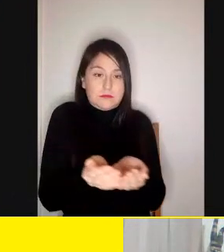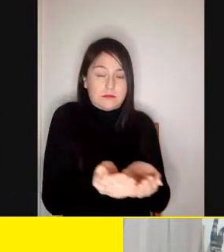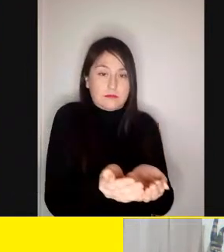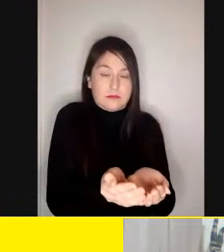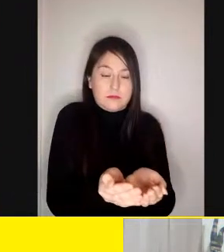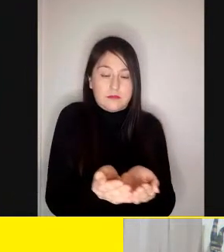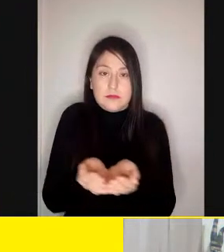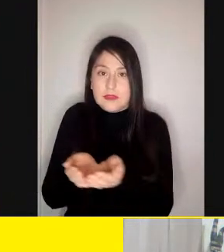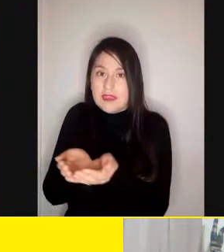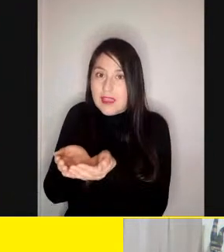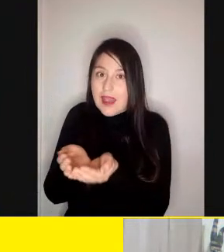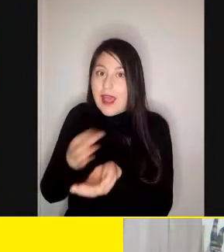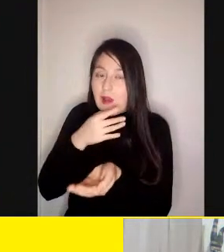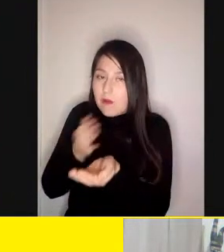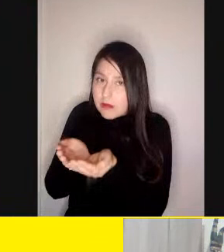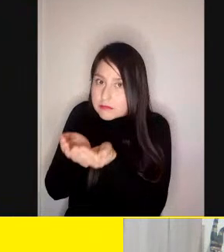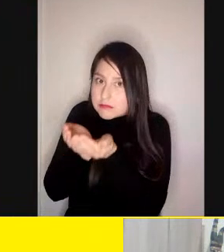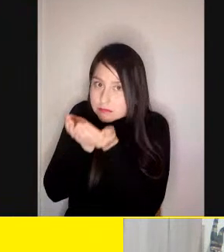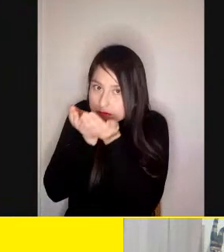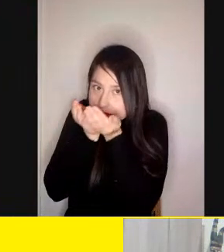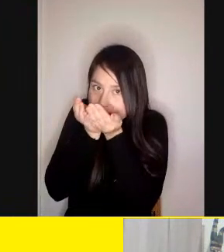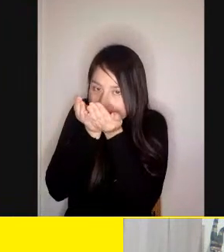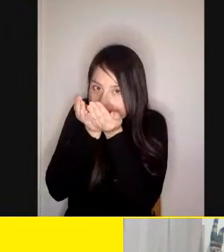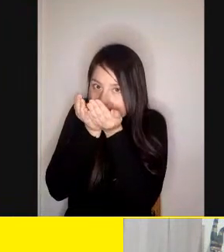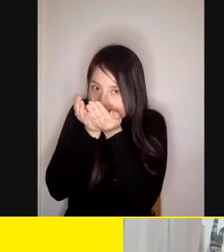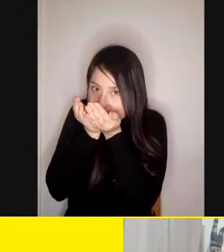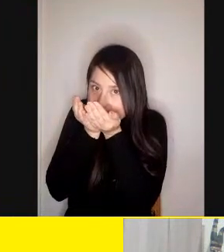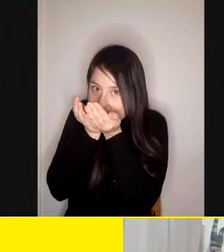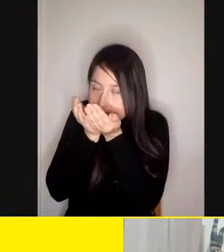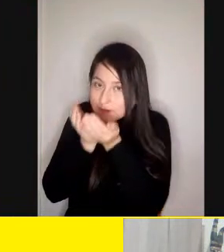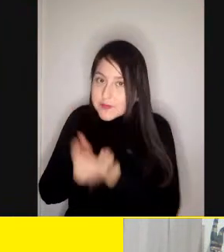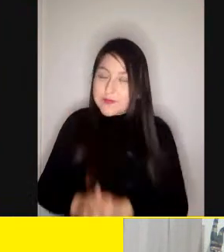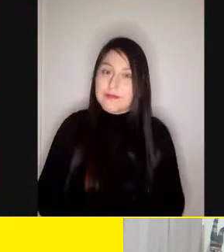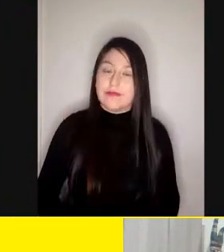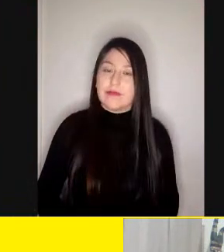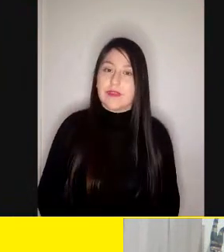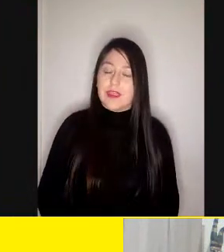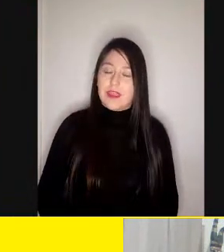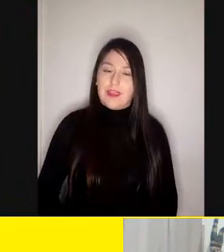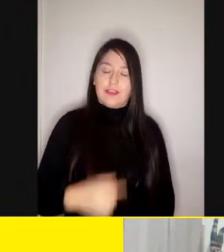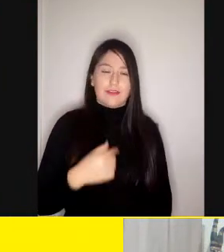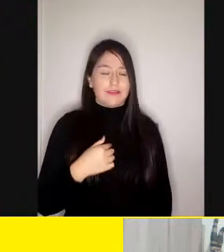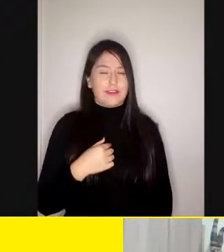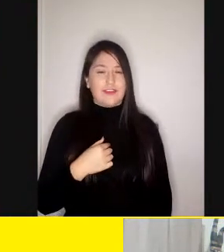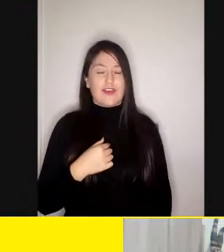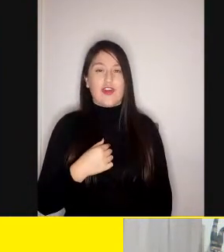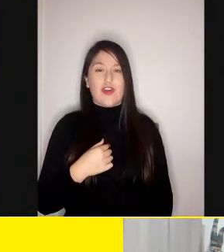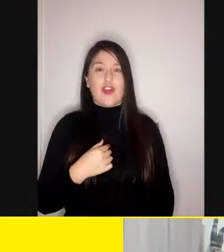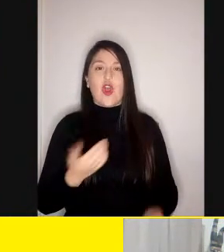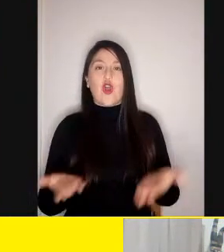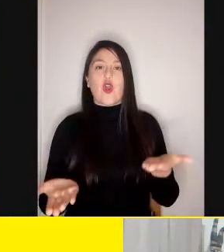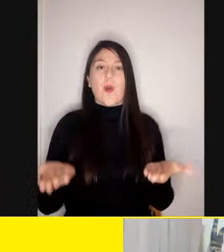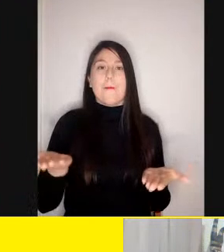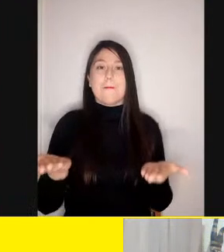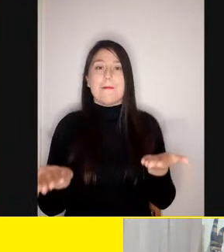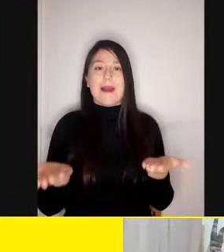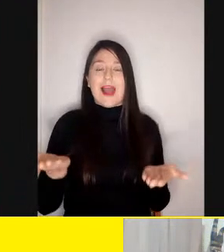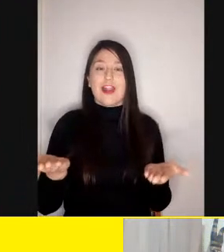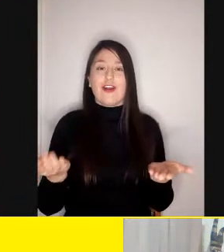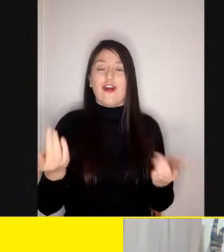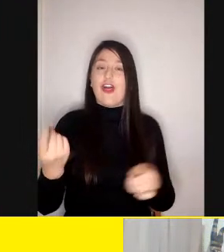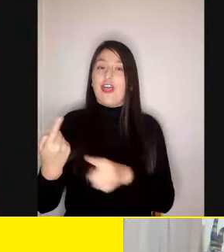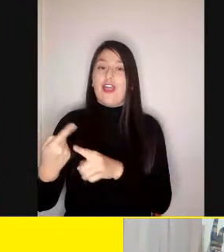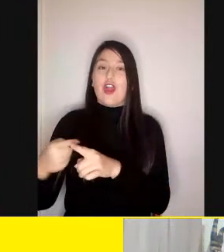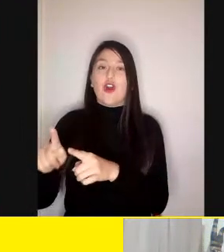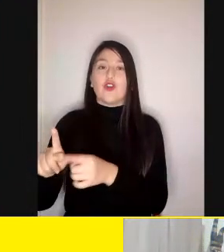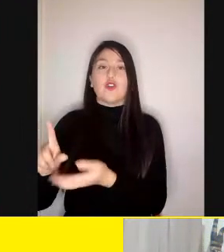gotas de agua, ¿no?, de esas manos. Lo comparo con un momento en otro lugar de secuestro, ¿no?, en